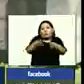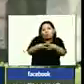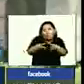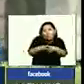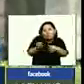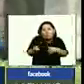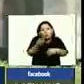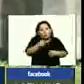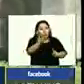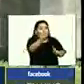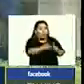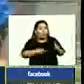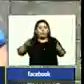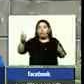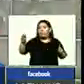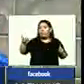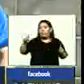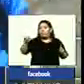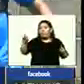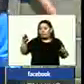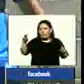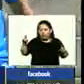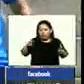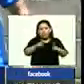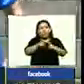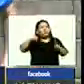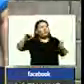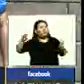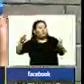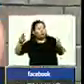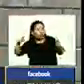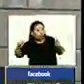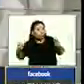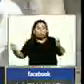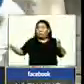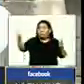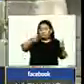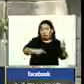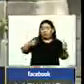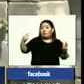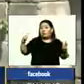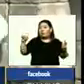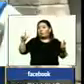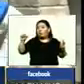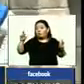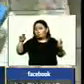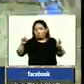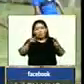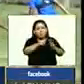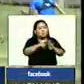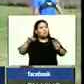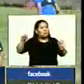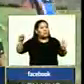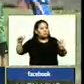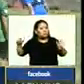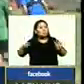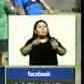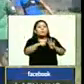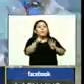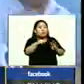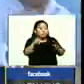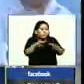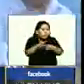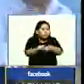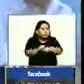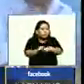novedades como el caso de Wilfredo Cienfuegos y Jorge Morán, más el retorno de Gilberto Baires e Ibsen Castro para estas sesiones de trabajo.